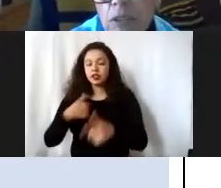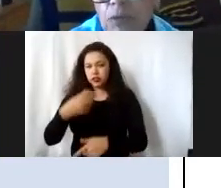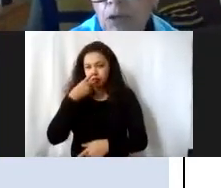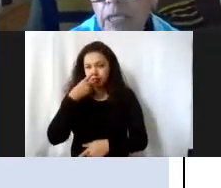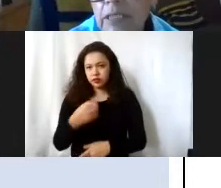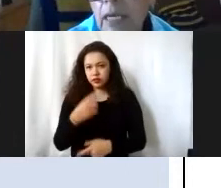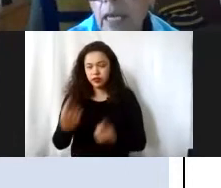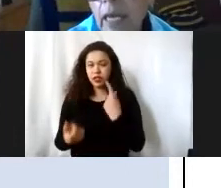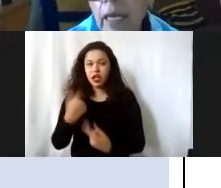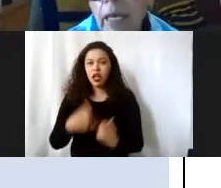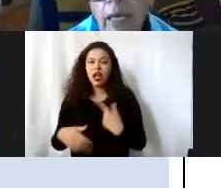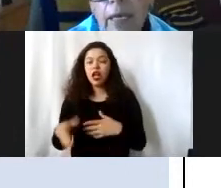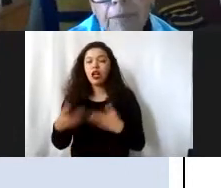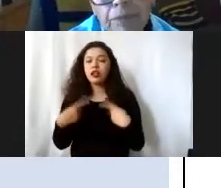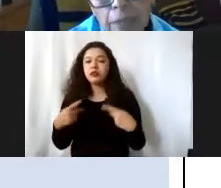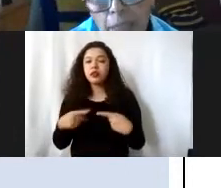algunos autores